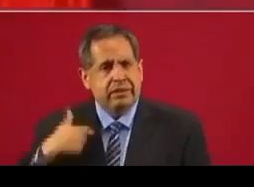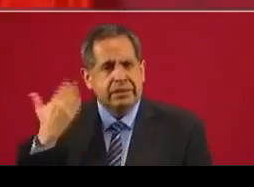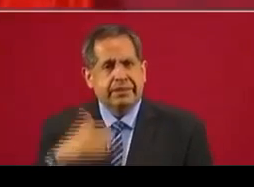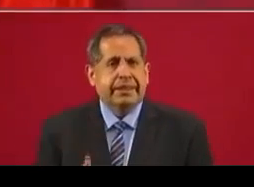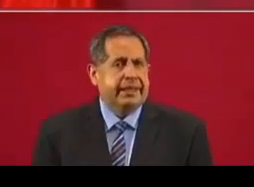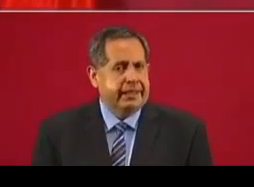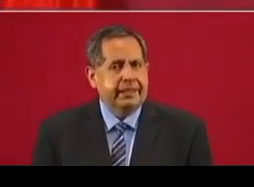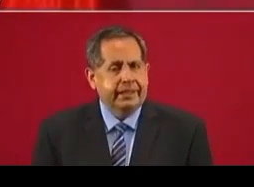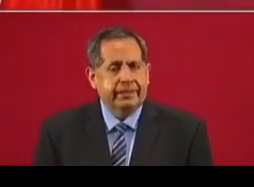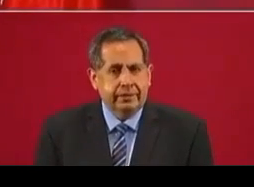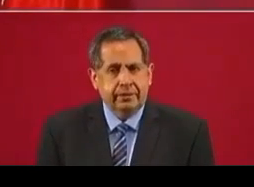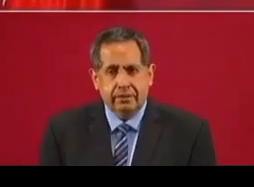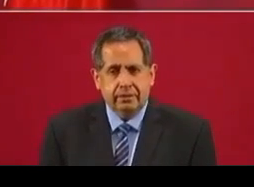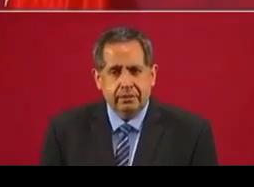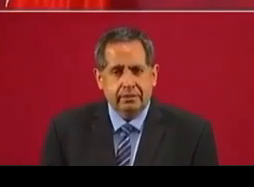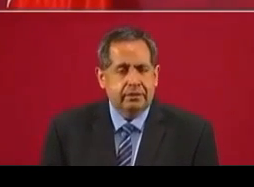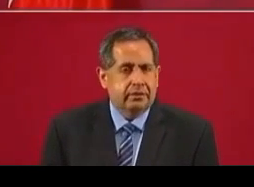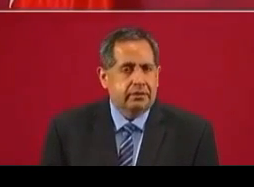saber